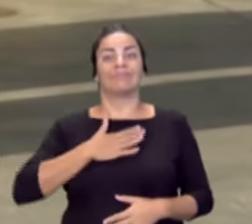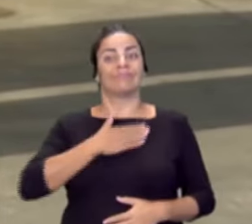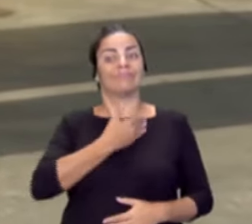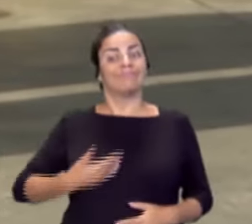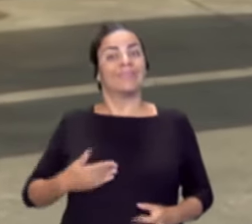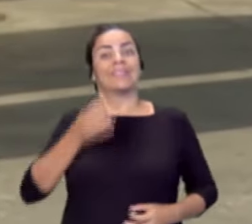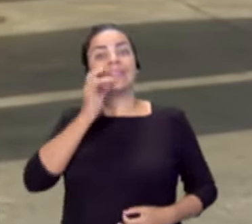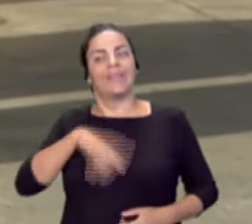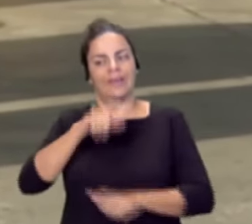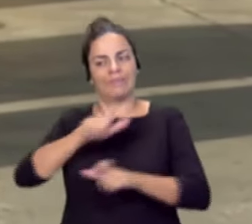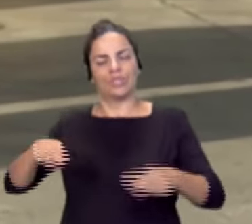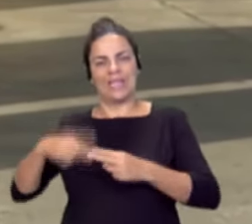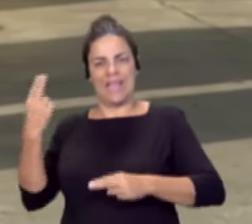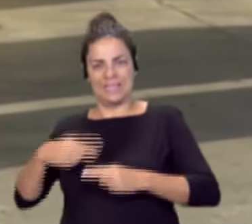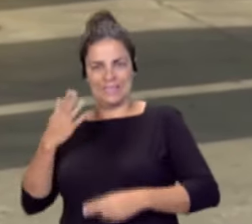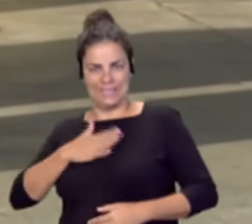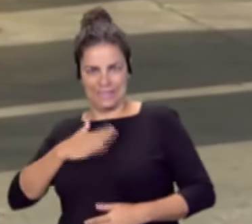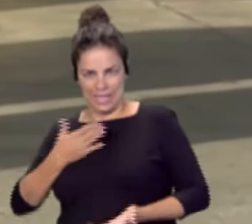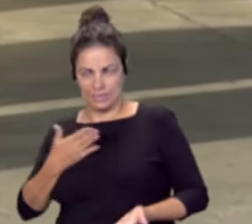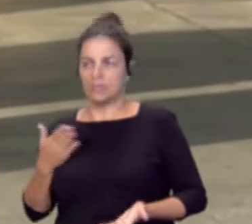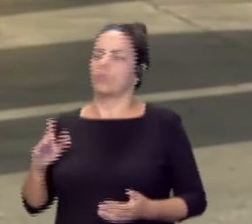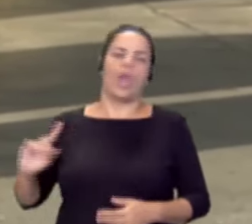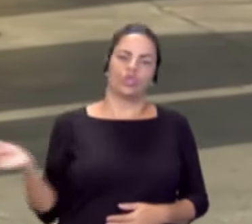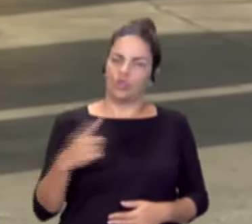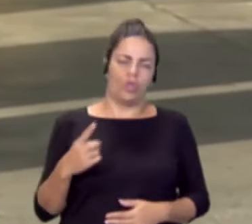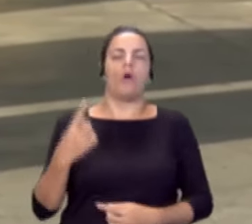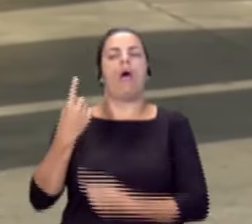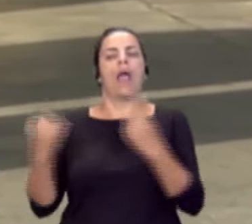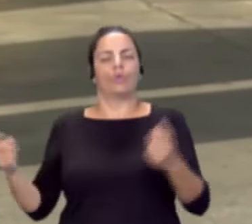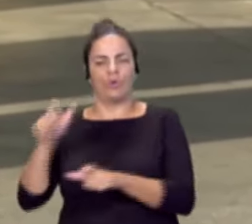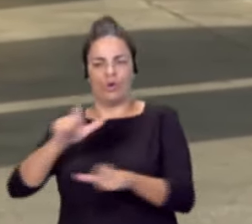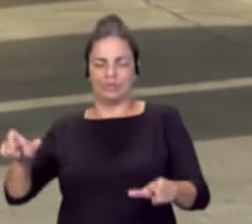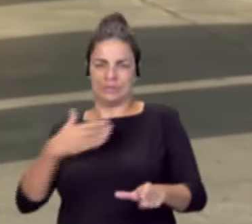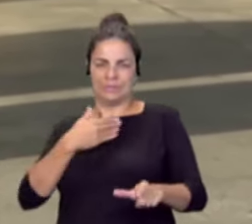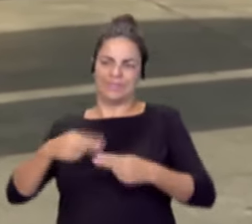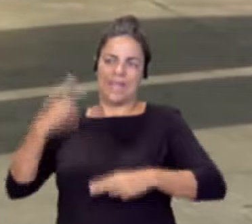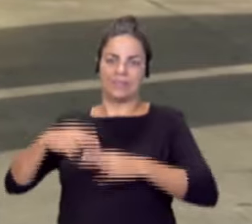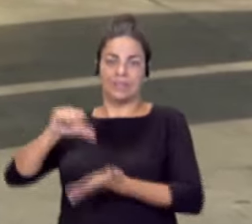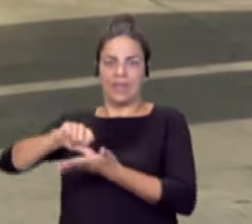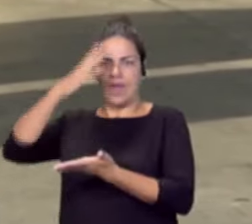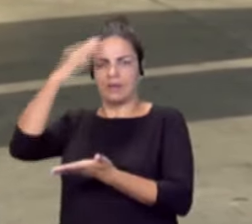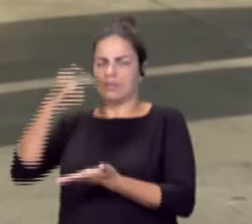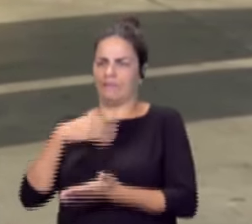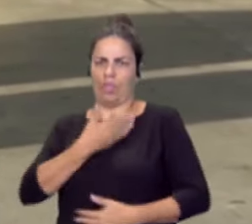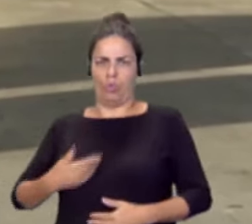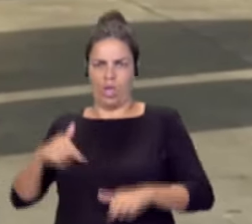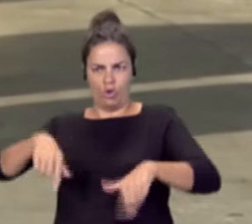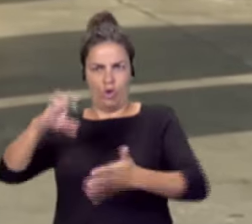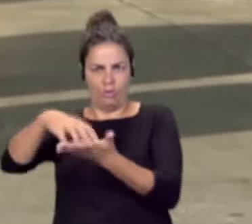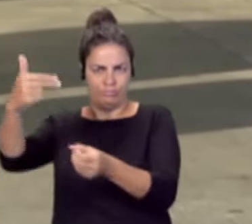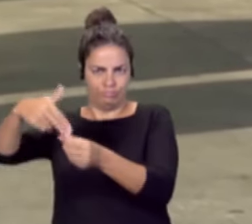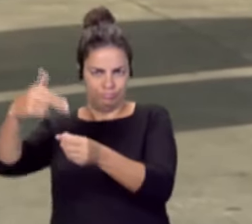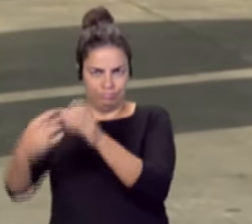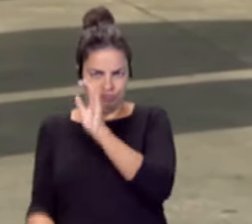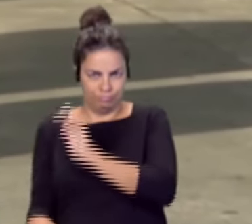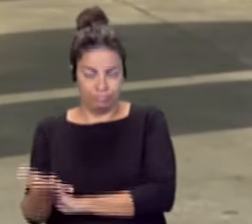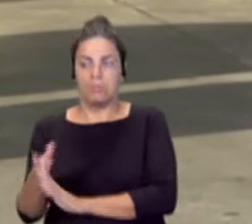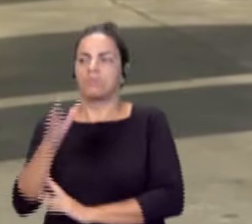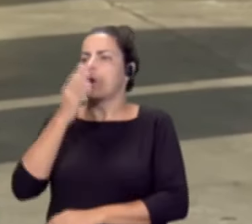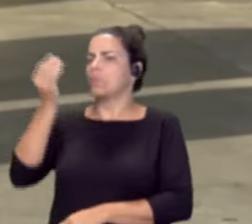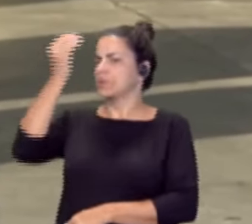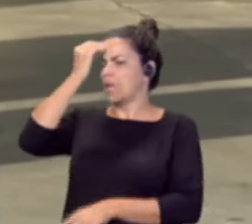taxistas. Digo, bueno, no de todos, sino de algunos taxistas de Arrecife, porque vieron la posibilidad de que tuvieran